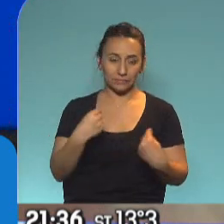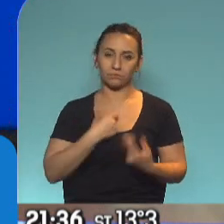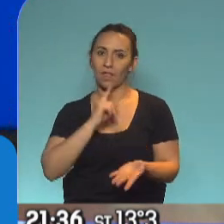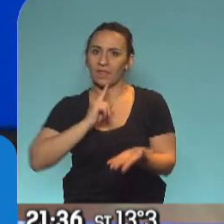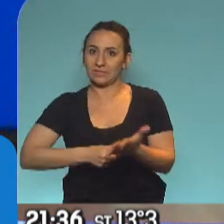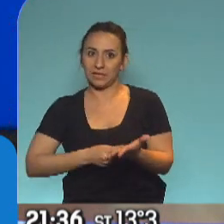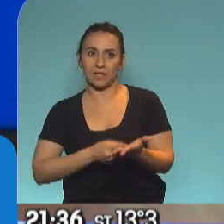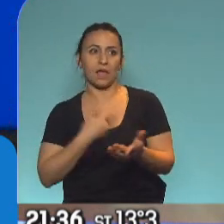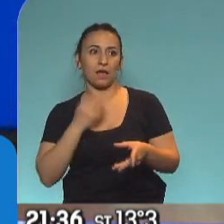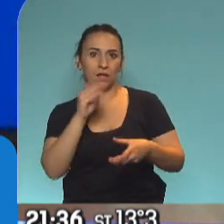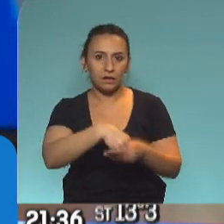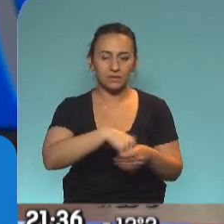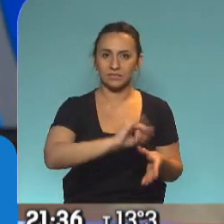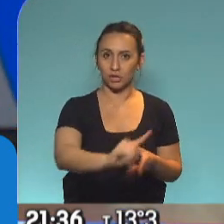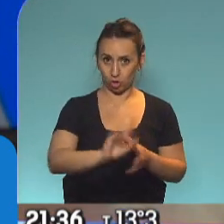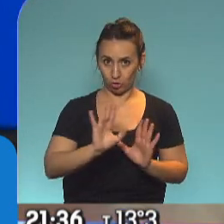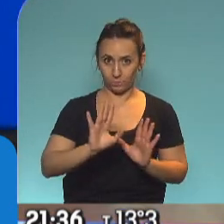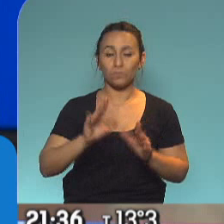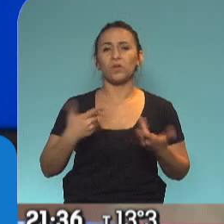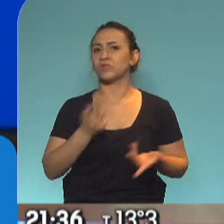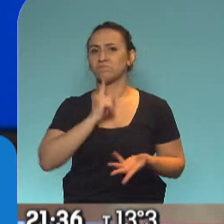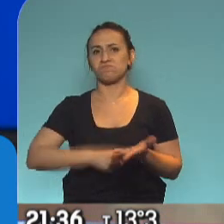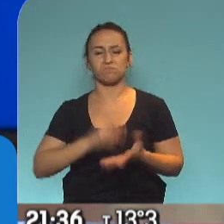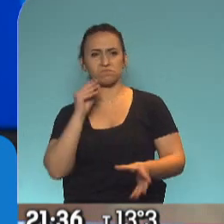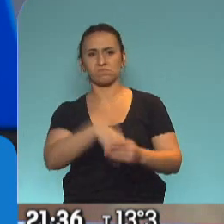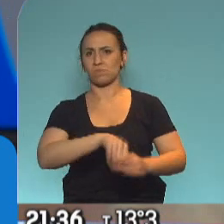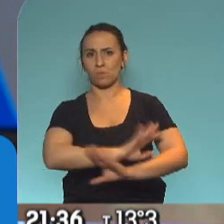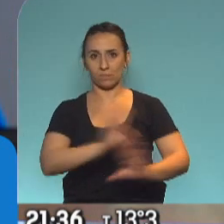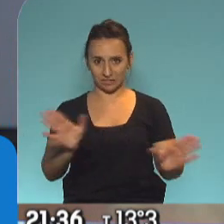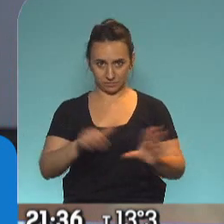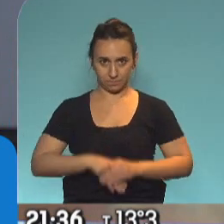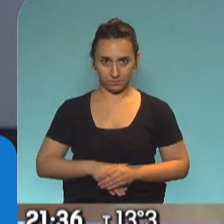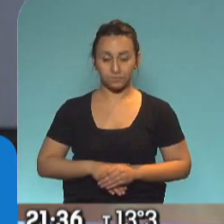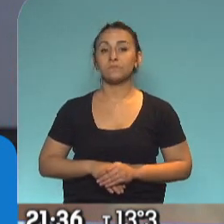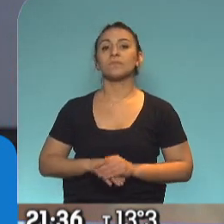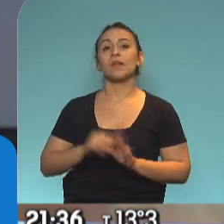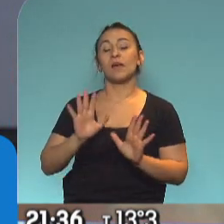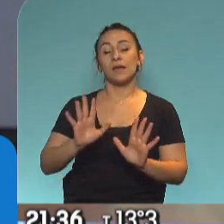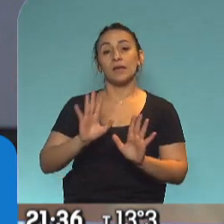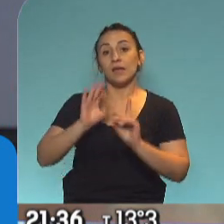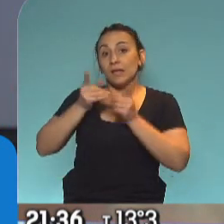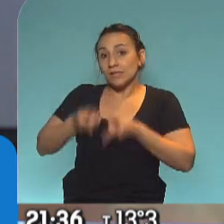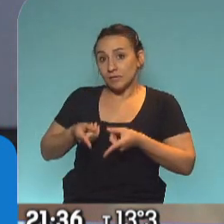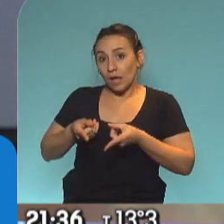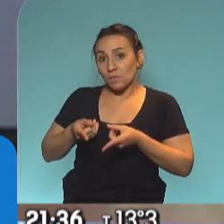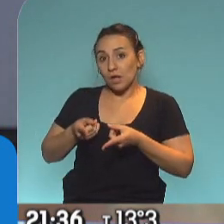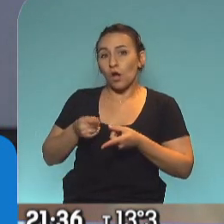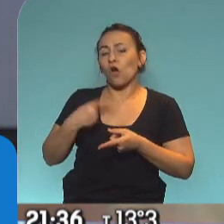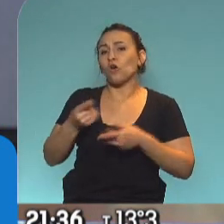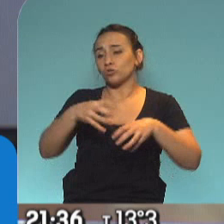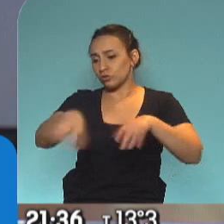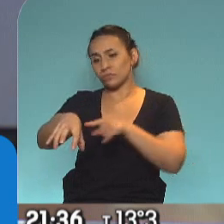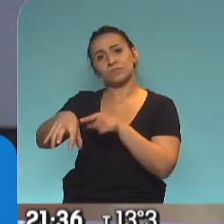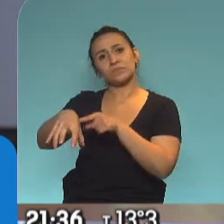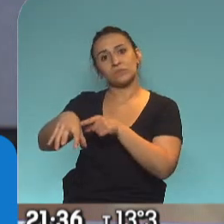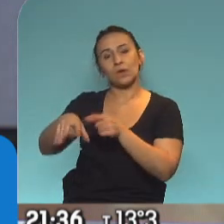no se disolvió nada, decidimos no querellar más. Y después tiene otra área muy pertinente, a mi modo de ver, que es